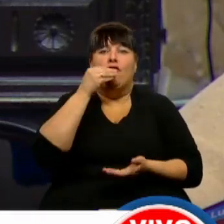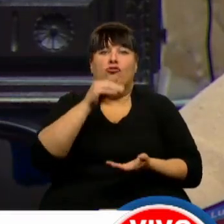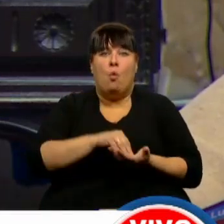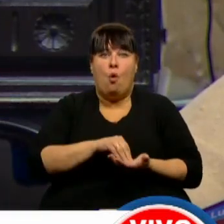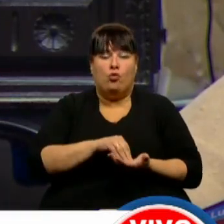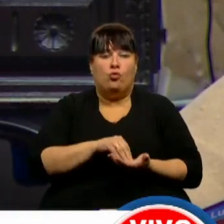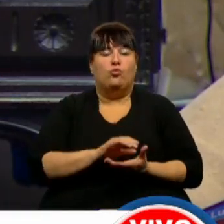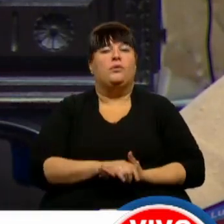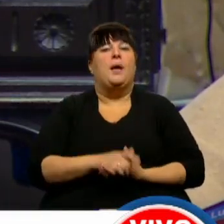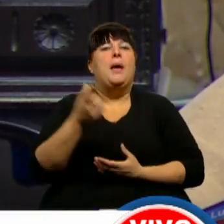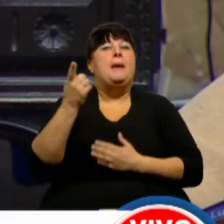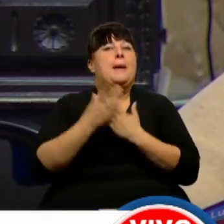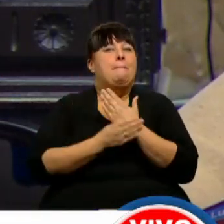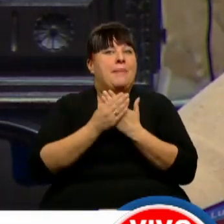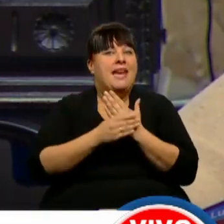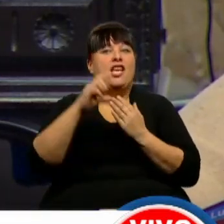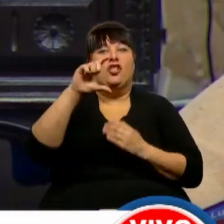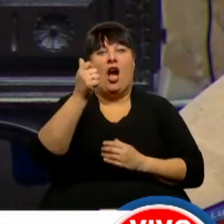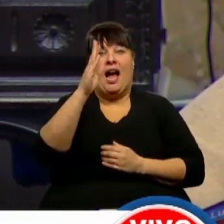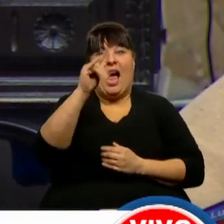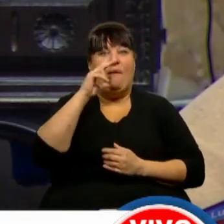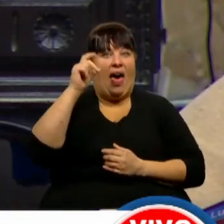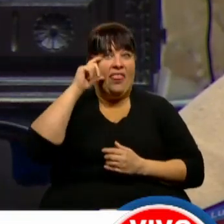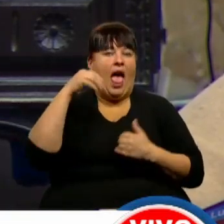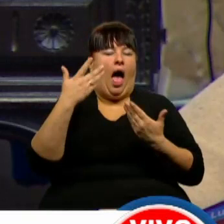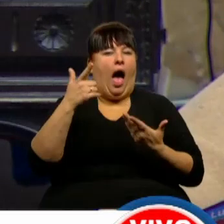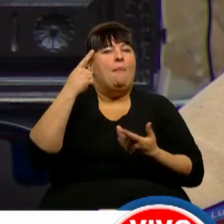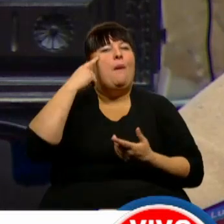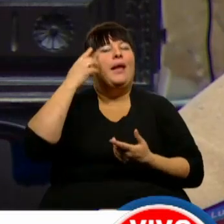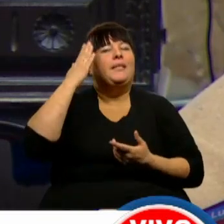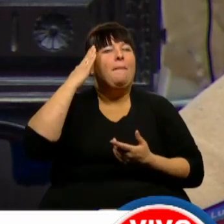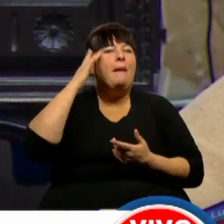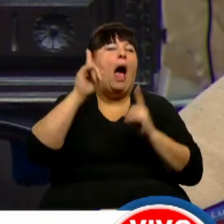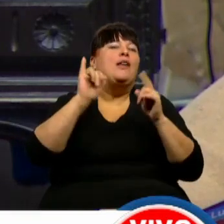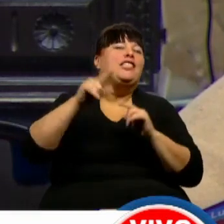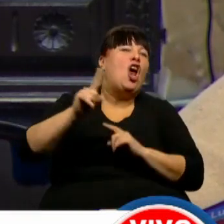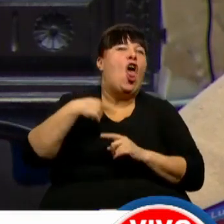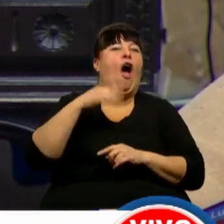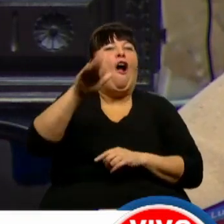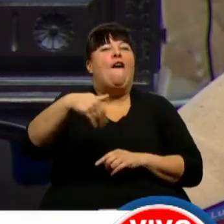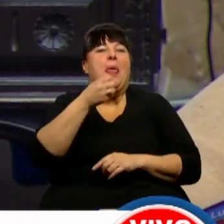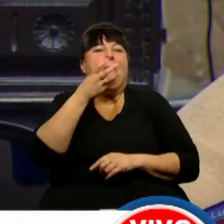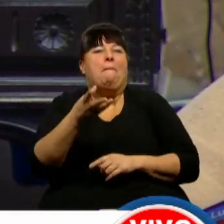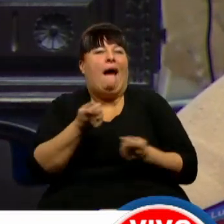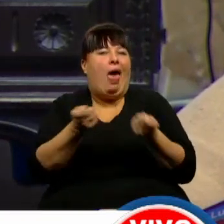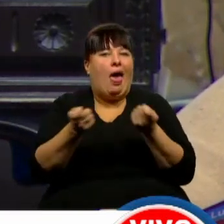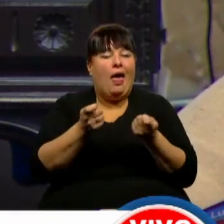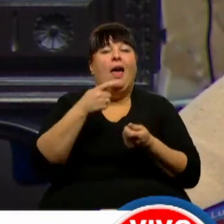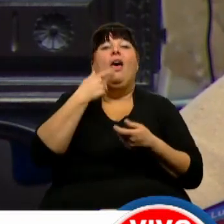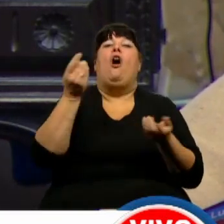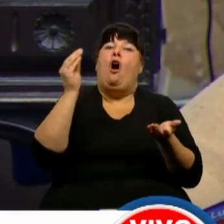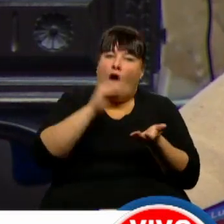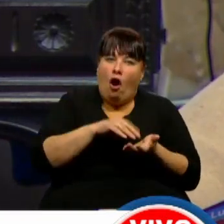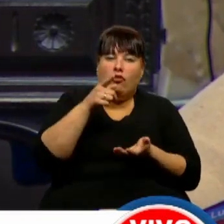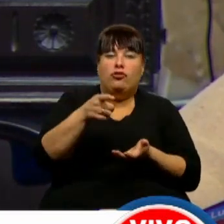Chubut, el ministro Cavandier, haciendo uso de la memoria selectiva y conveniente, decidió